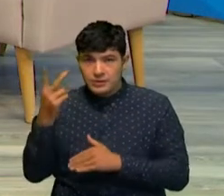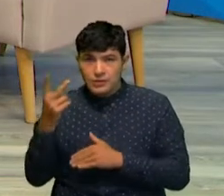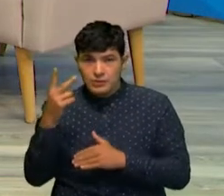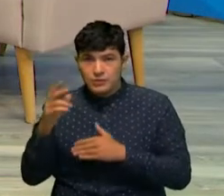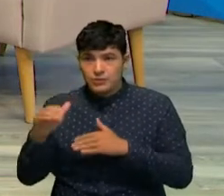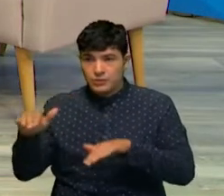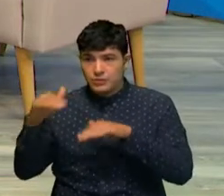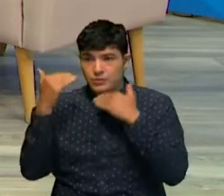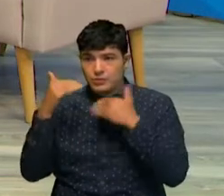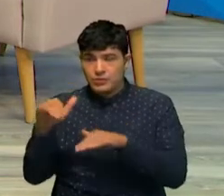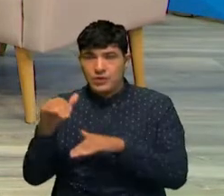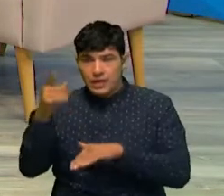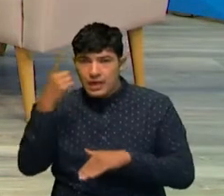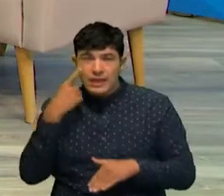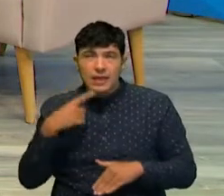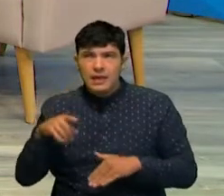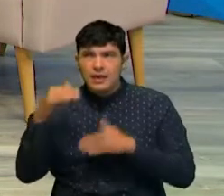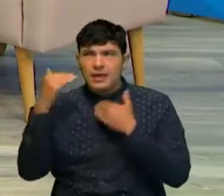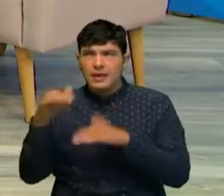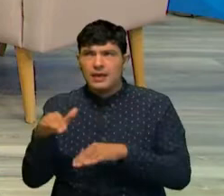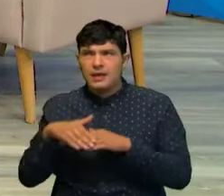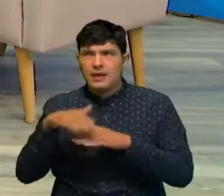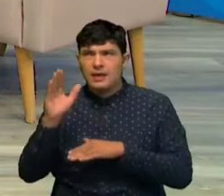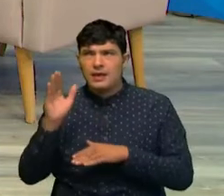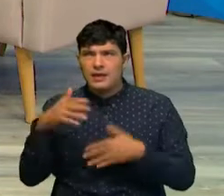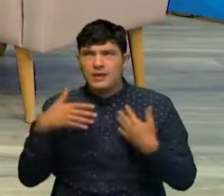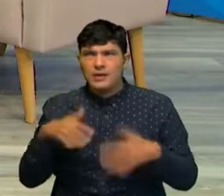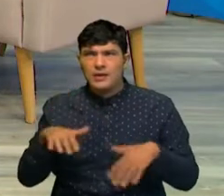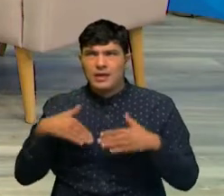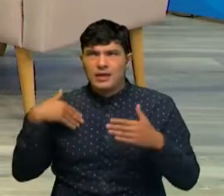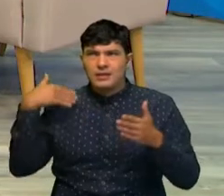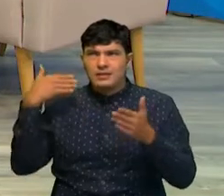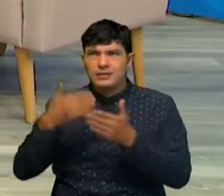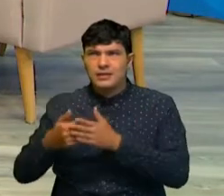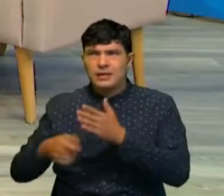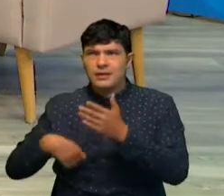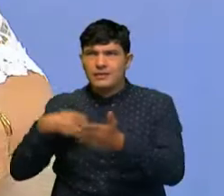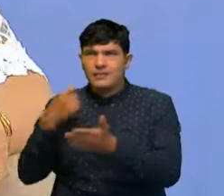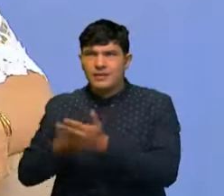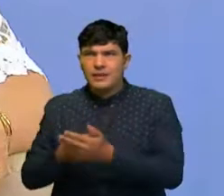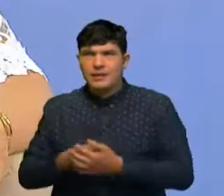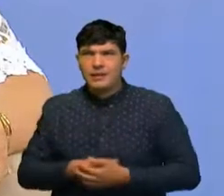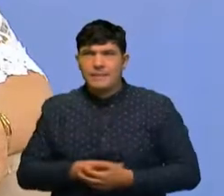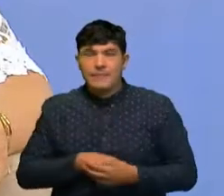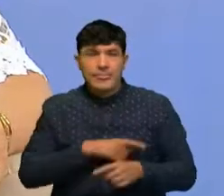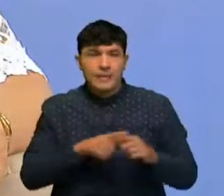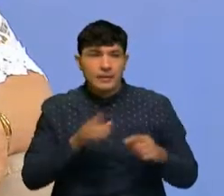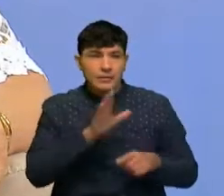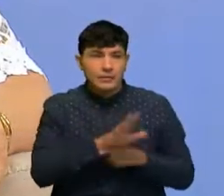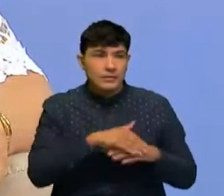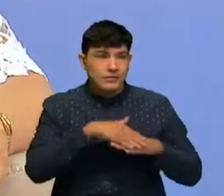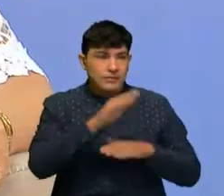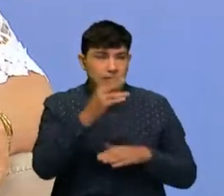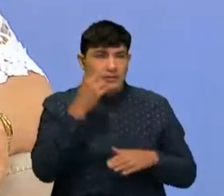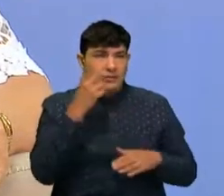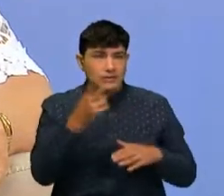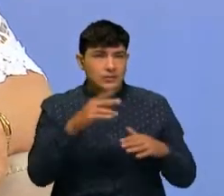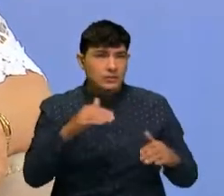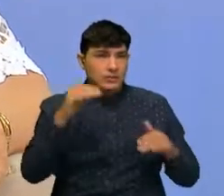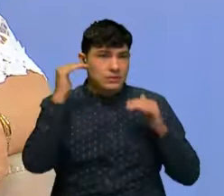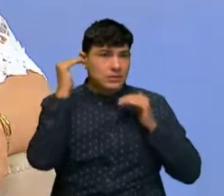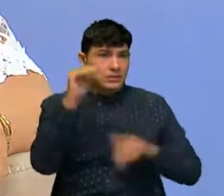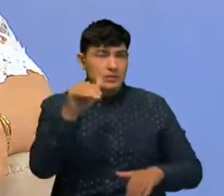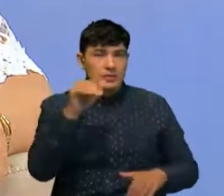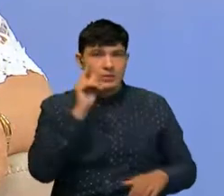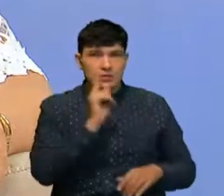2 salarios mínimos, el día salario por día de mora se va hasta que le cancele. Pero si devenga más de 2 salarios mínimos,